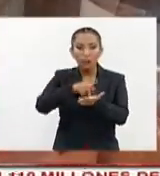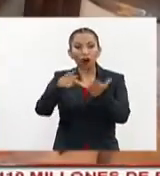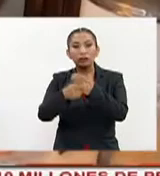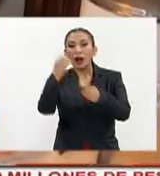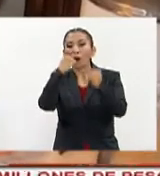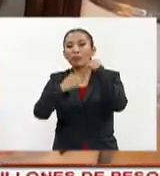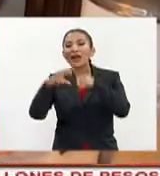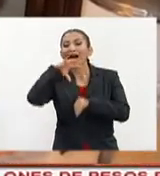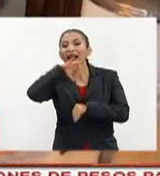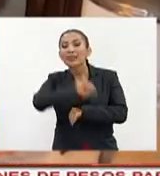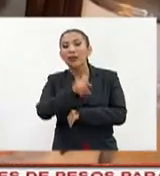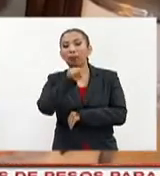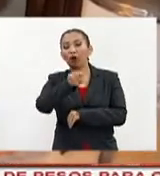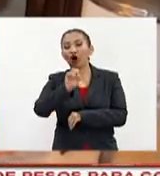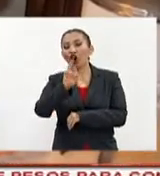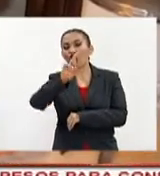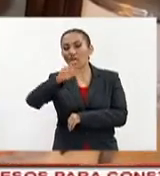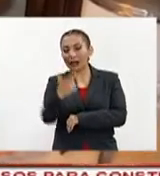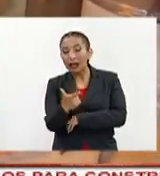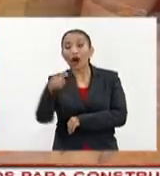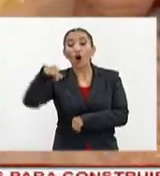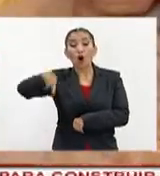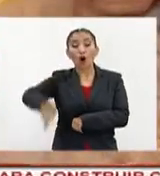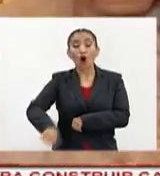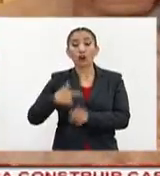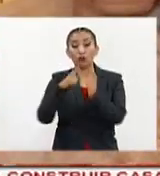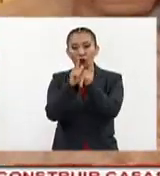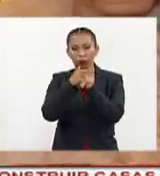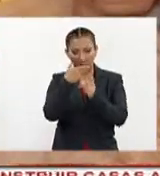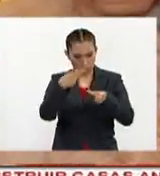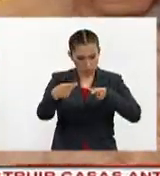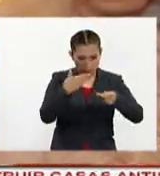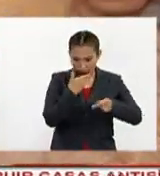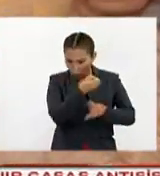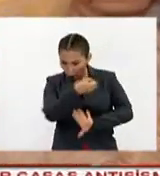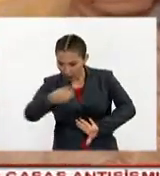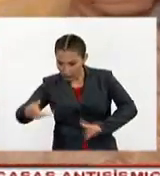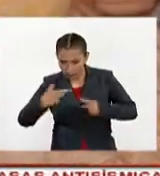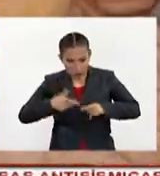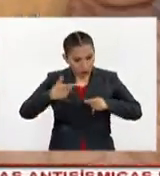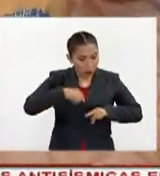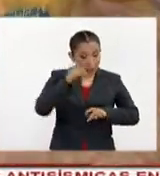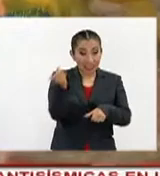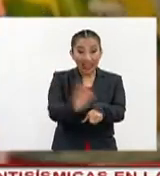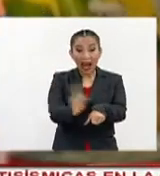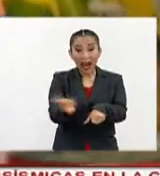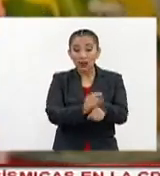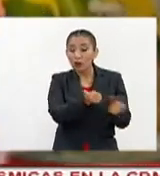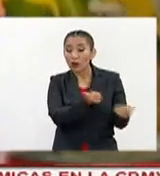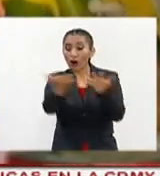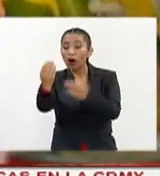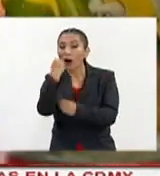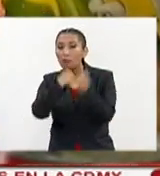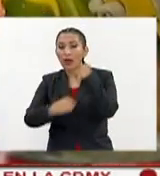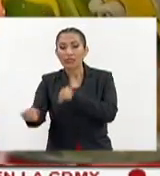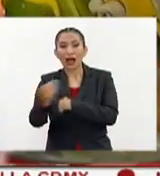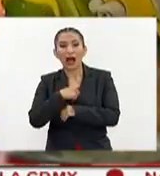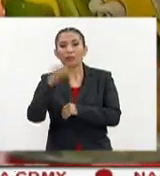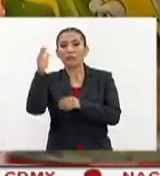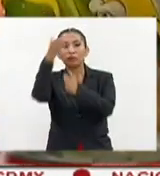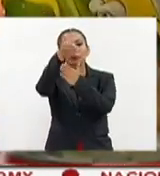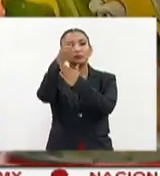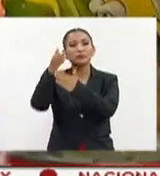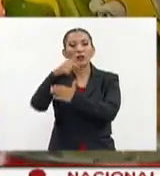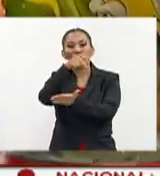proyecto comidacaliente.org. Hoy son un grupo bien organizado de ciudadanos que todos los días llevan alimentos frescos a cientos